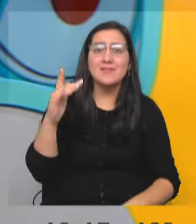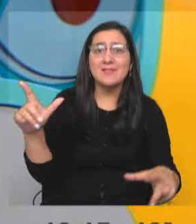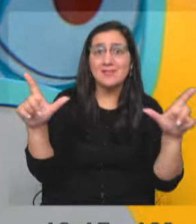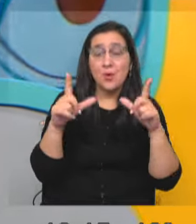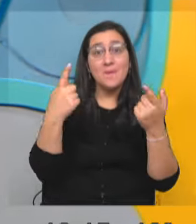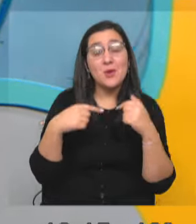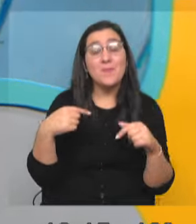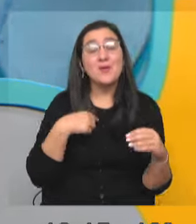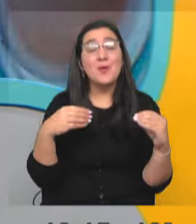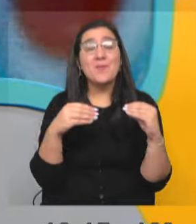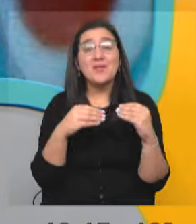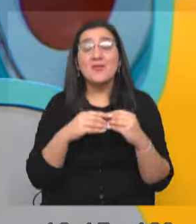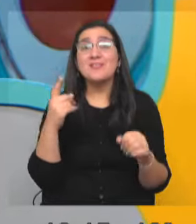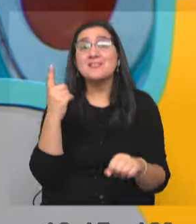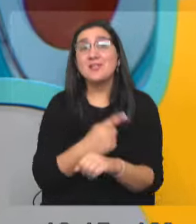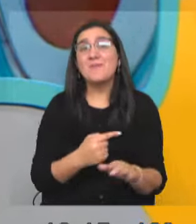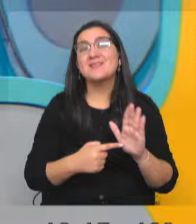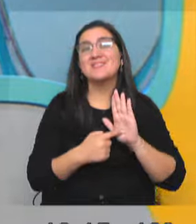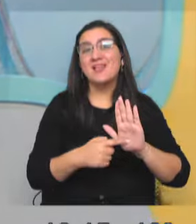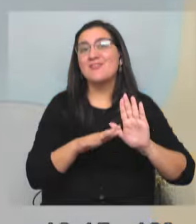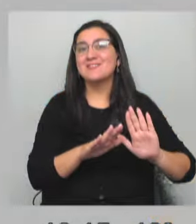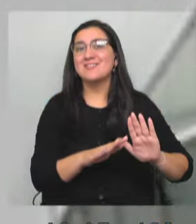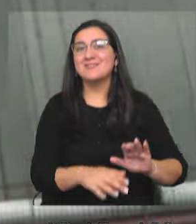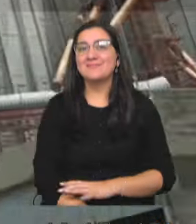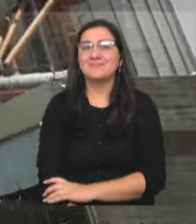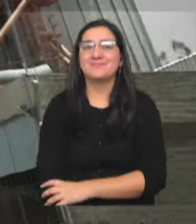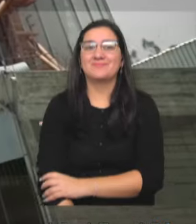mis compañeros eligieron presentarlo de esta manera.